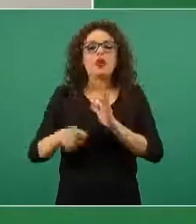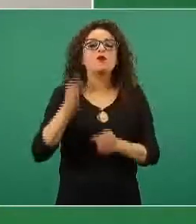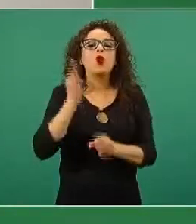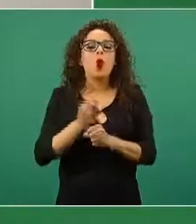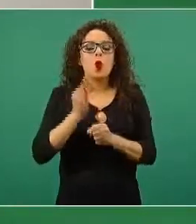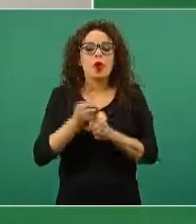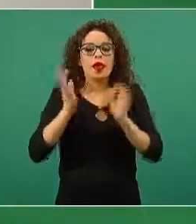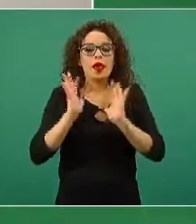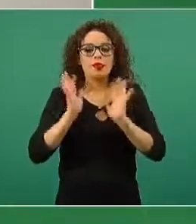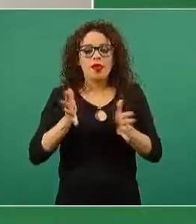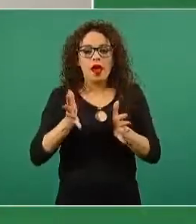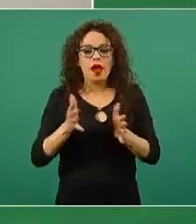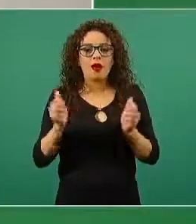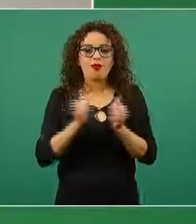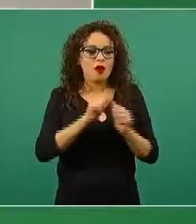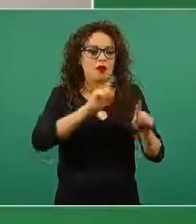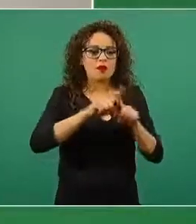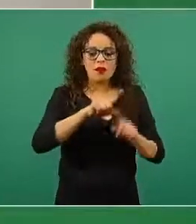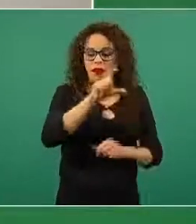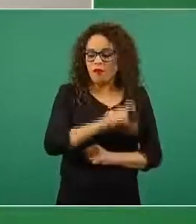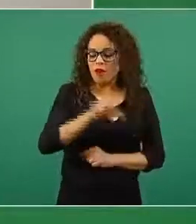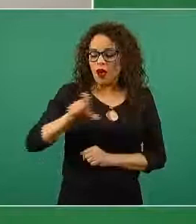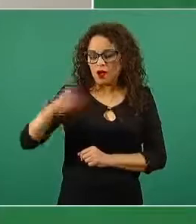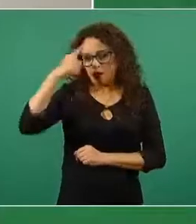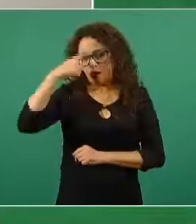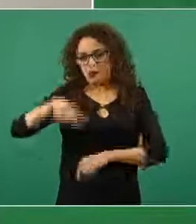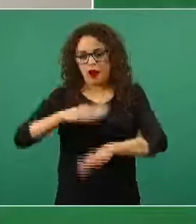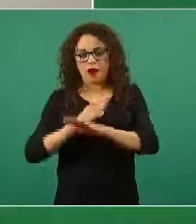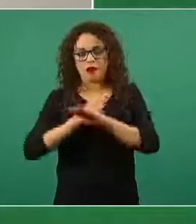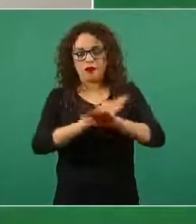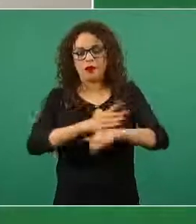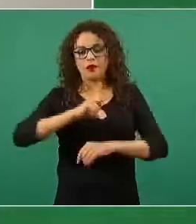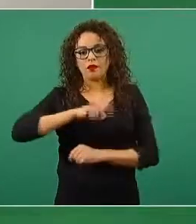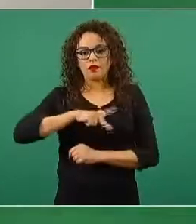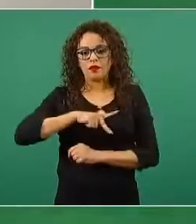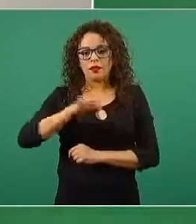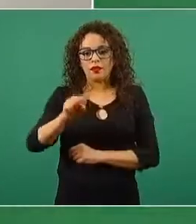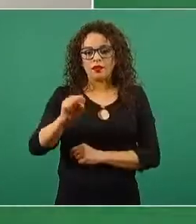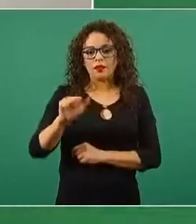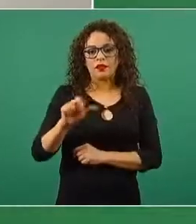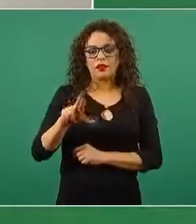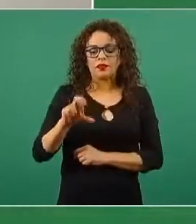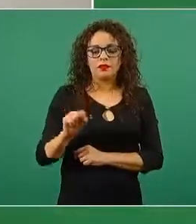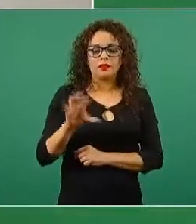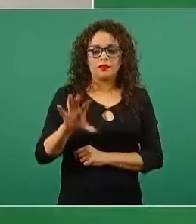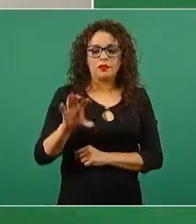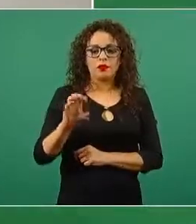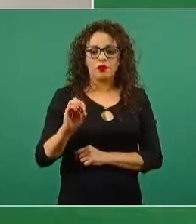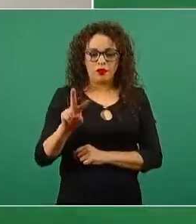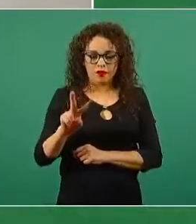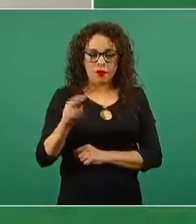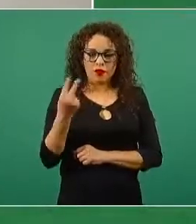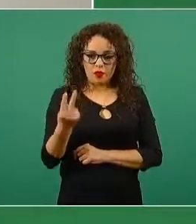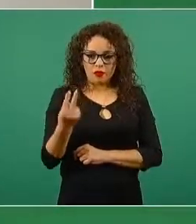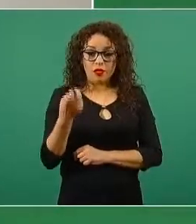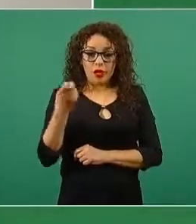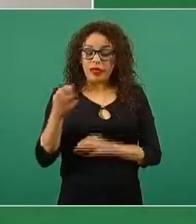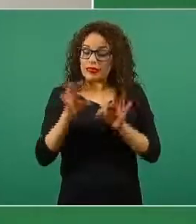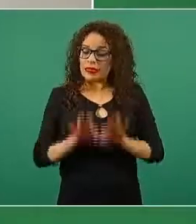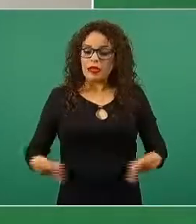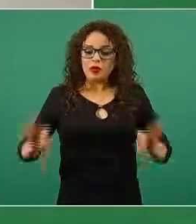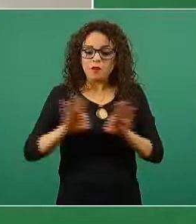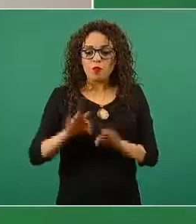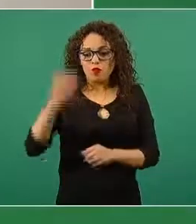ahora con las diferentes vacunas contra el virus SARS-CoV-2. Entonces, una vez que también se vayan conociendo